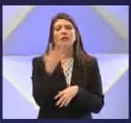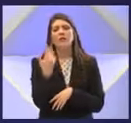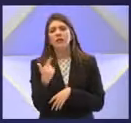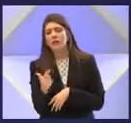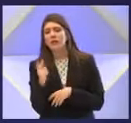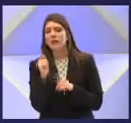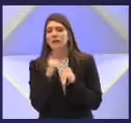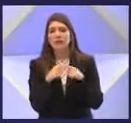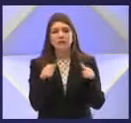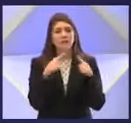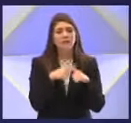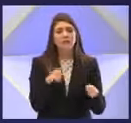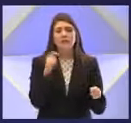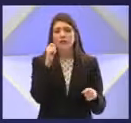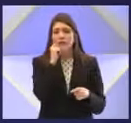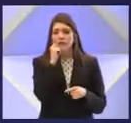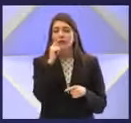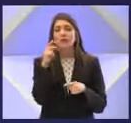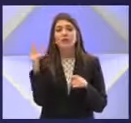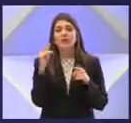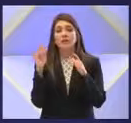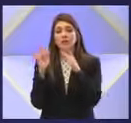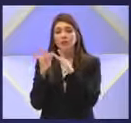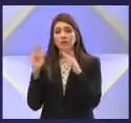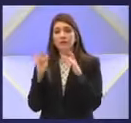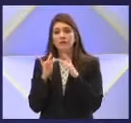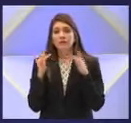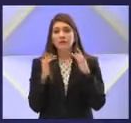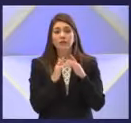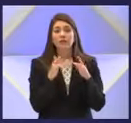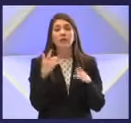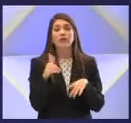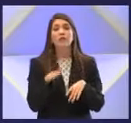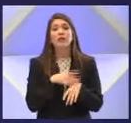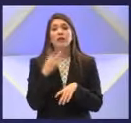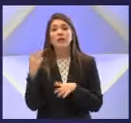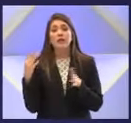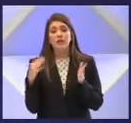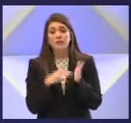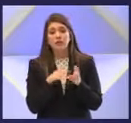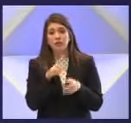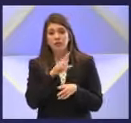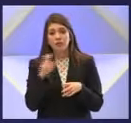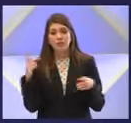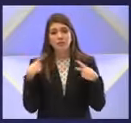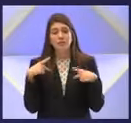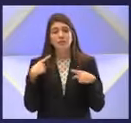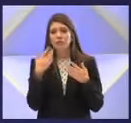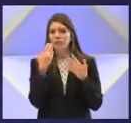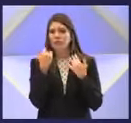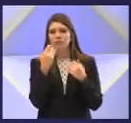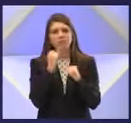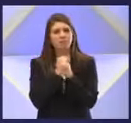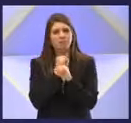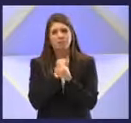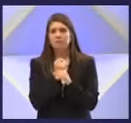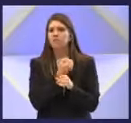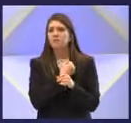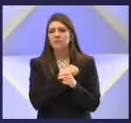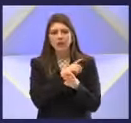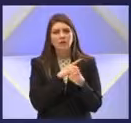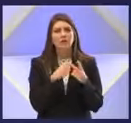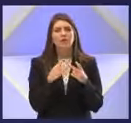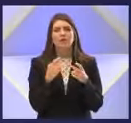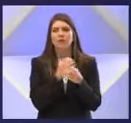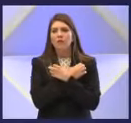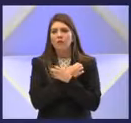cuando 3800 millones de personas en el mundo no tienen acceso a internet ni a salud y educación ni a